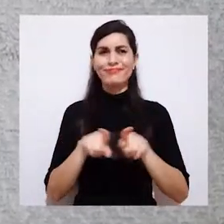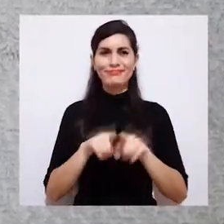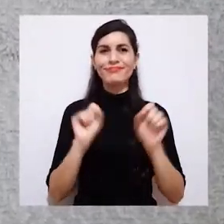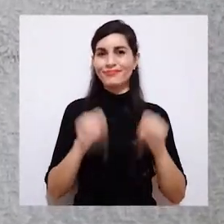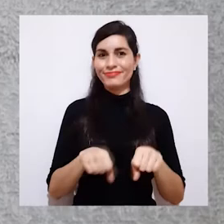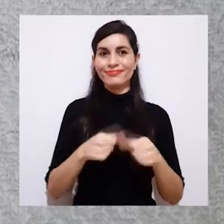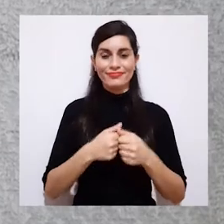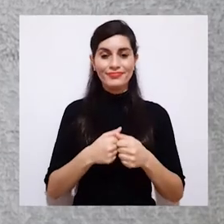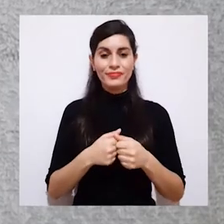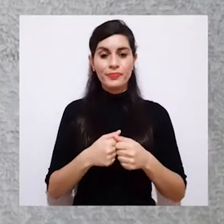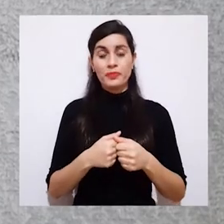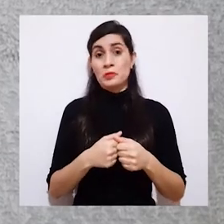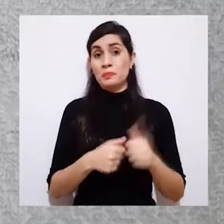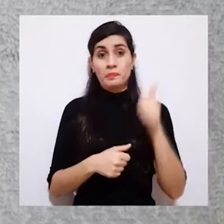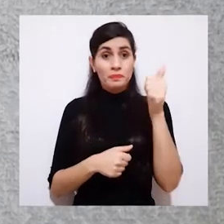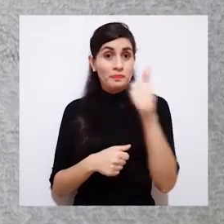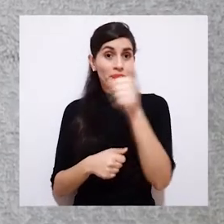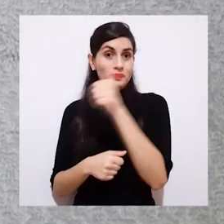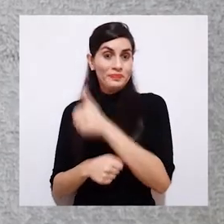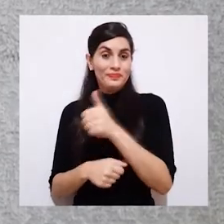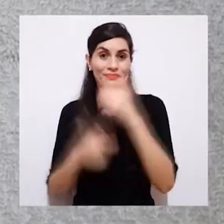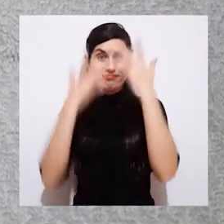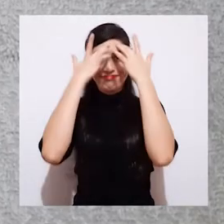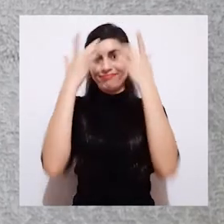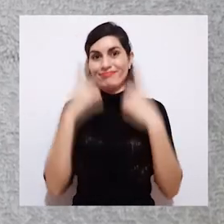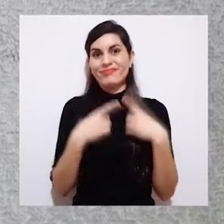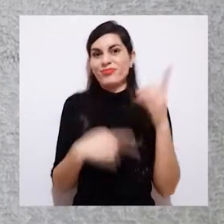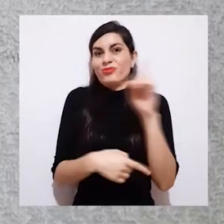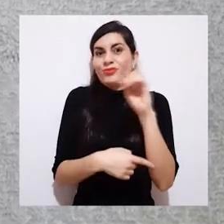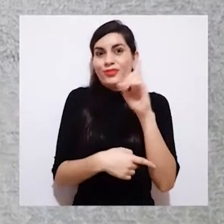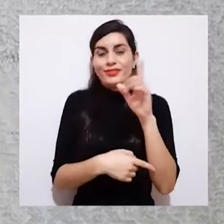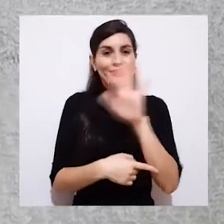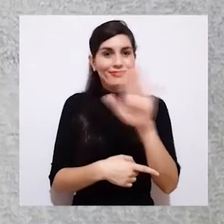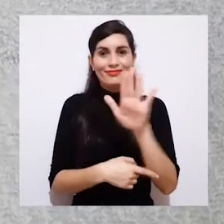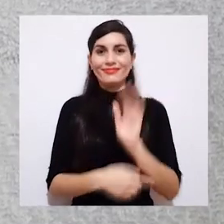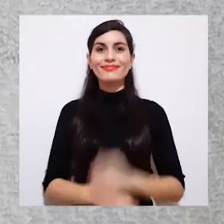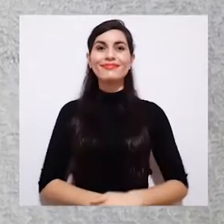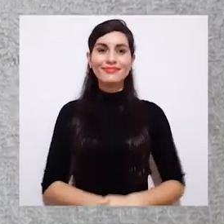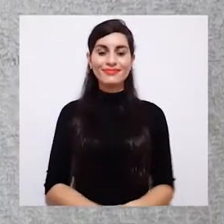bueno, lo que es en sí el tamaño, ya eso ya depende de ustedes.